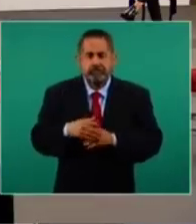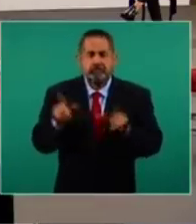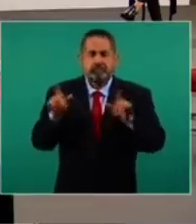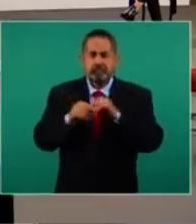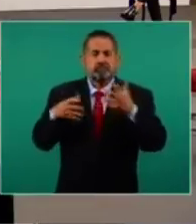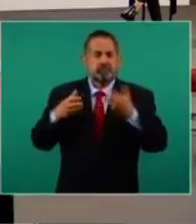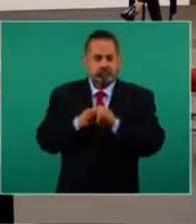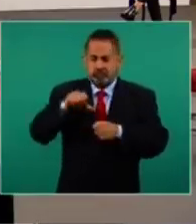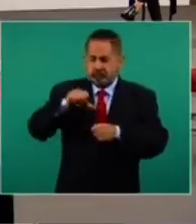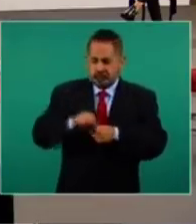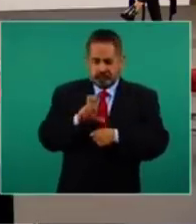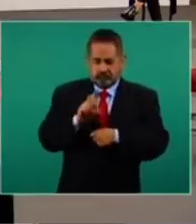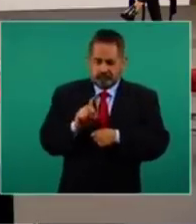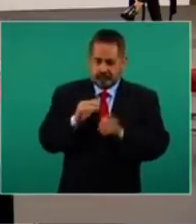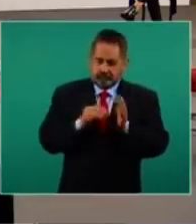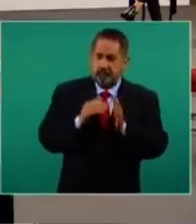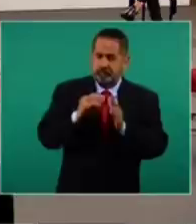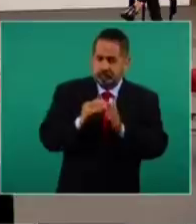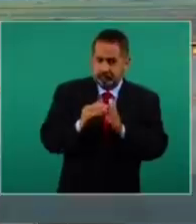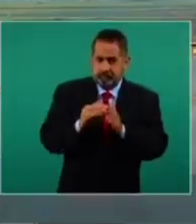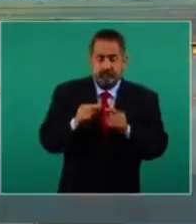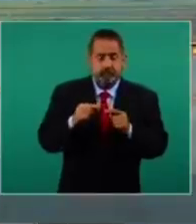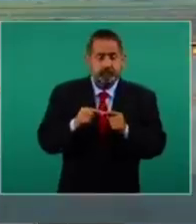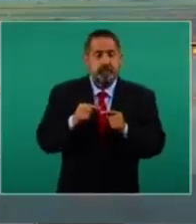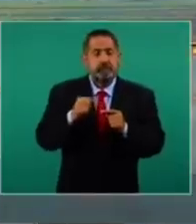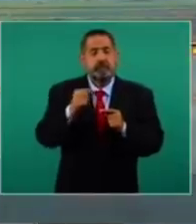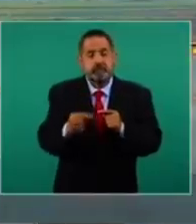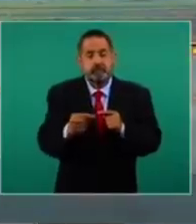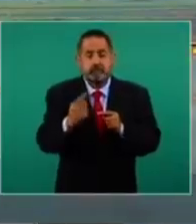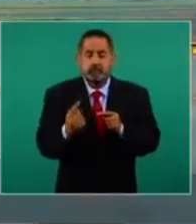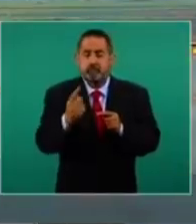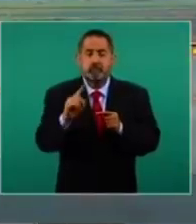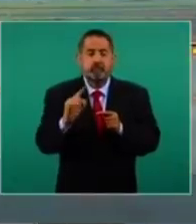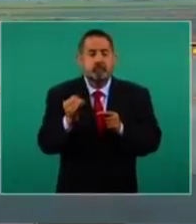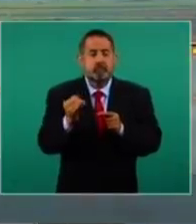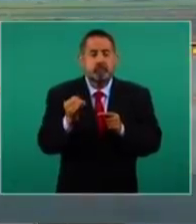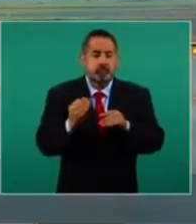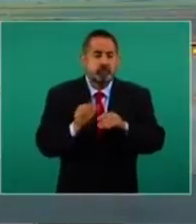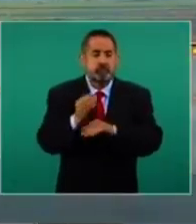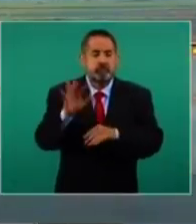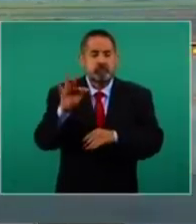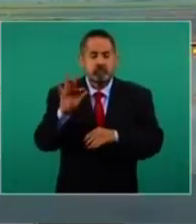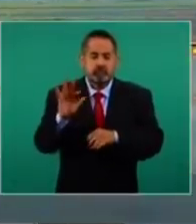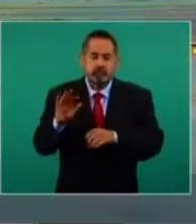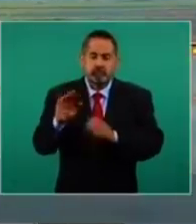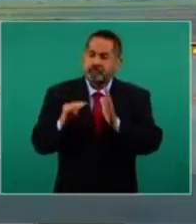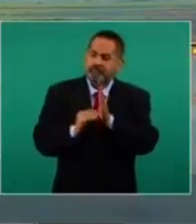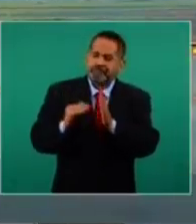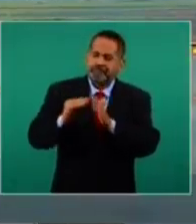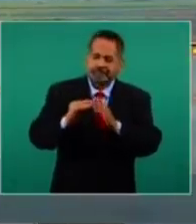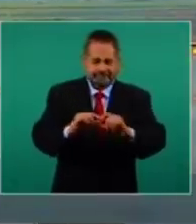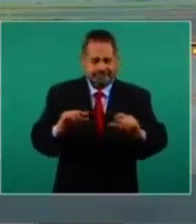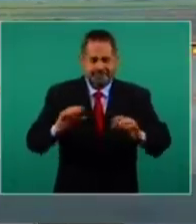rebasamos 30 millones, y para el primero de junio rebasamos 40 millones.